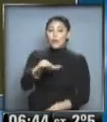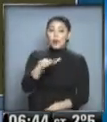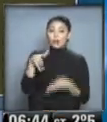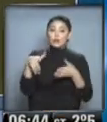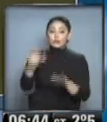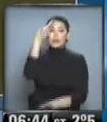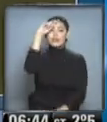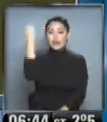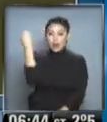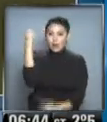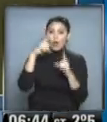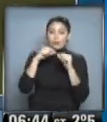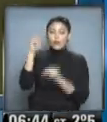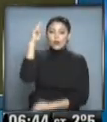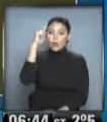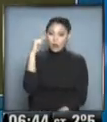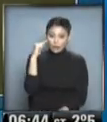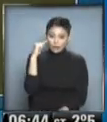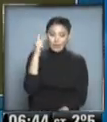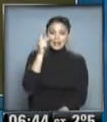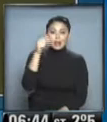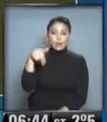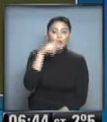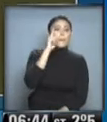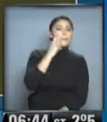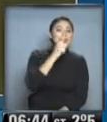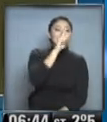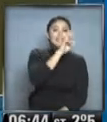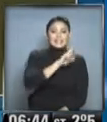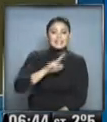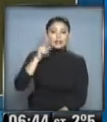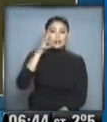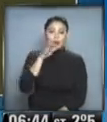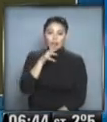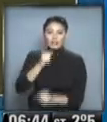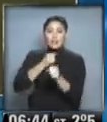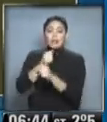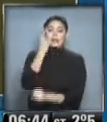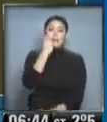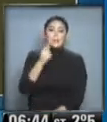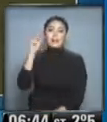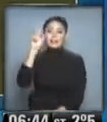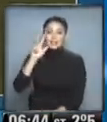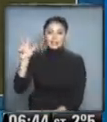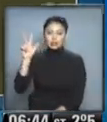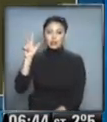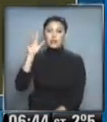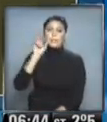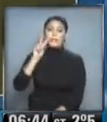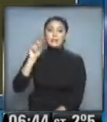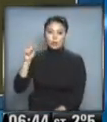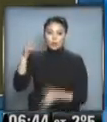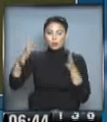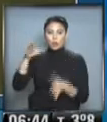la ruta nacional número 9, kilómetro 1314 al 1321, zona de Tucumán Salta,